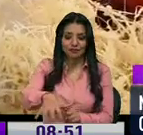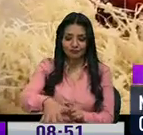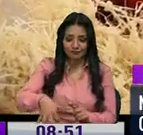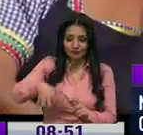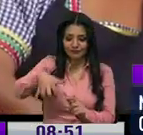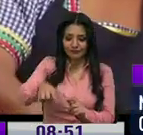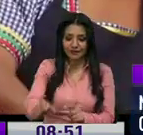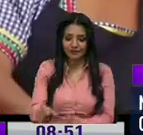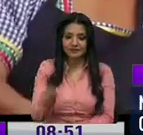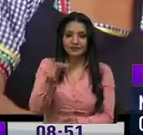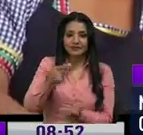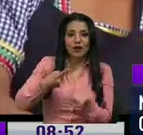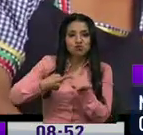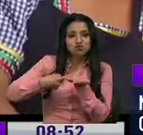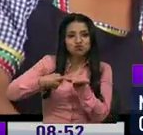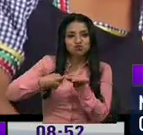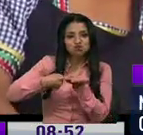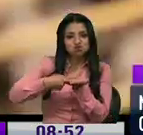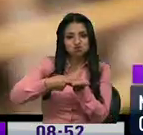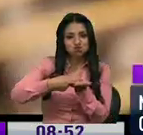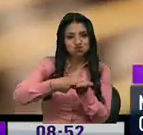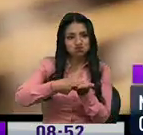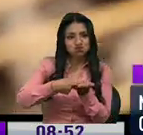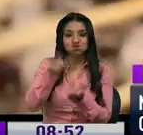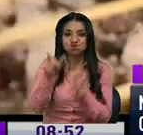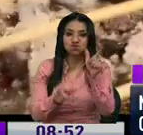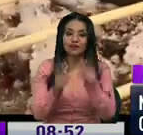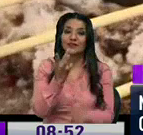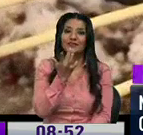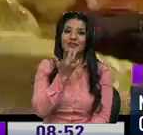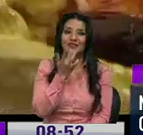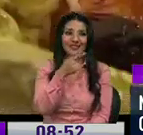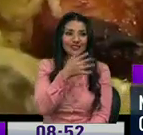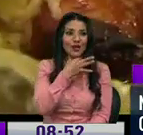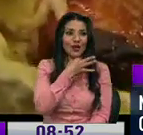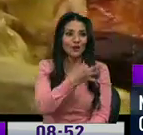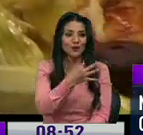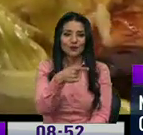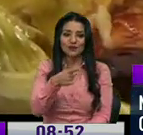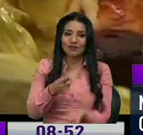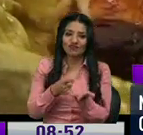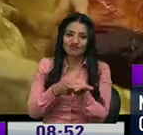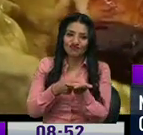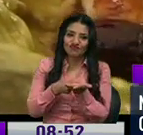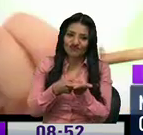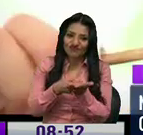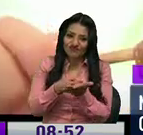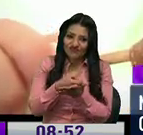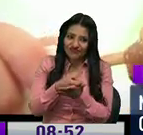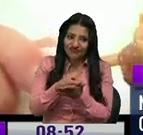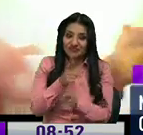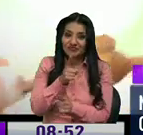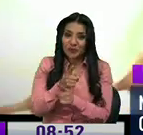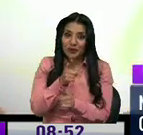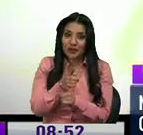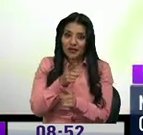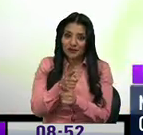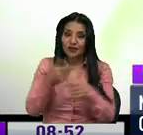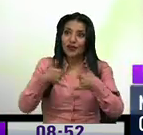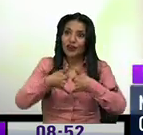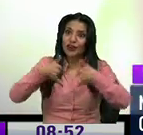los chontacuros. Más favorito de la gente aquí es los chontacuros. Por eso aquí el local se